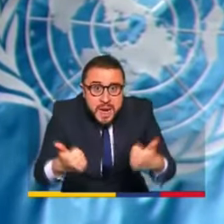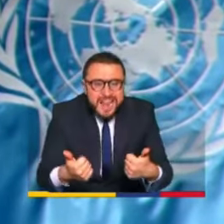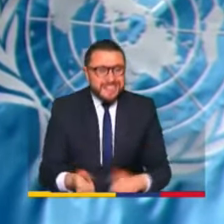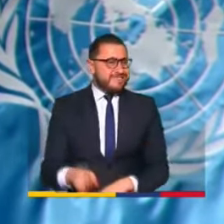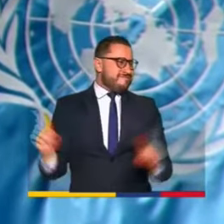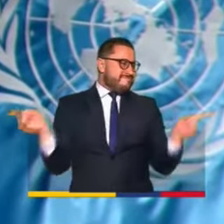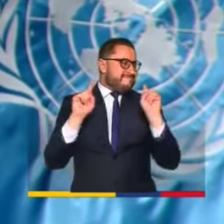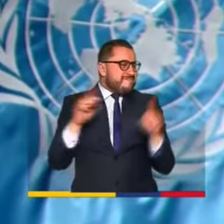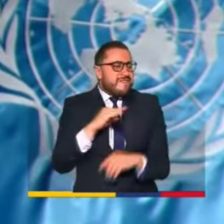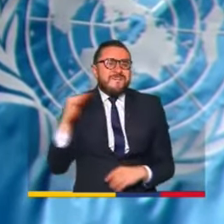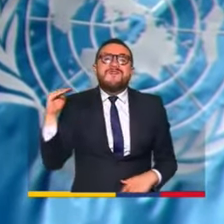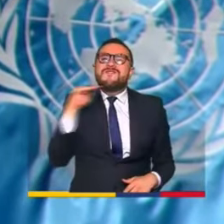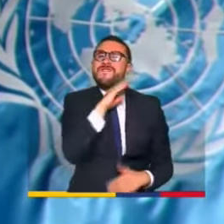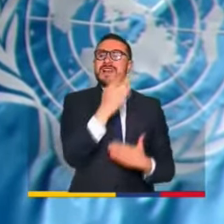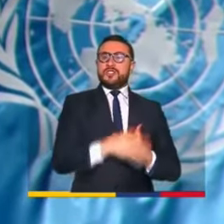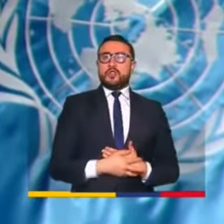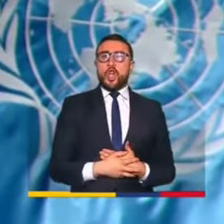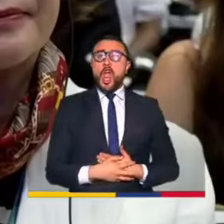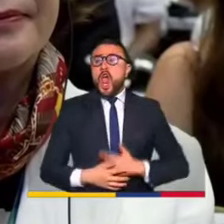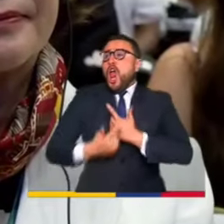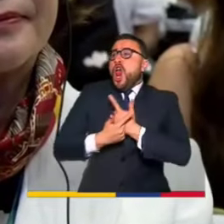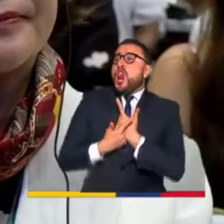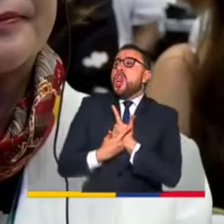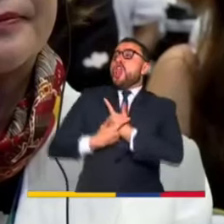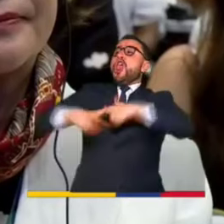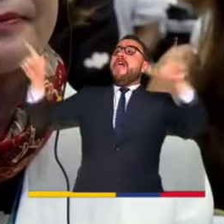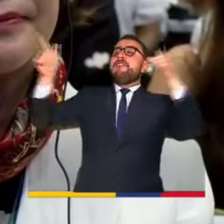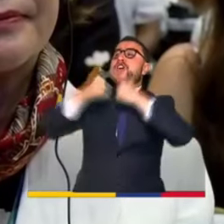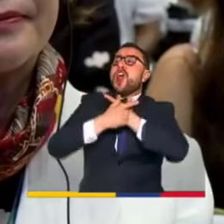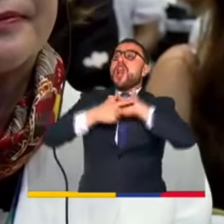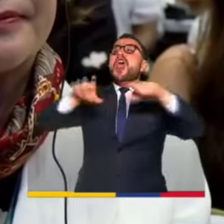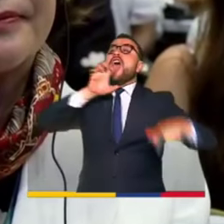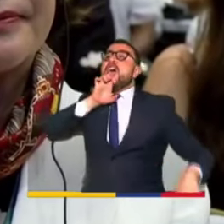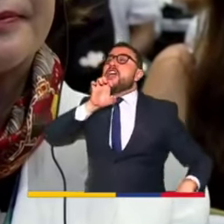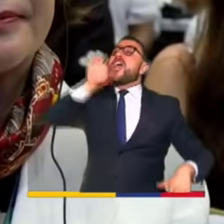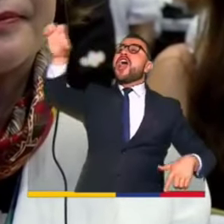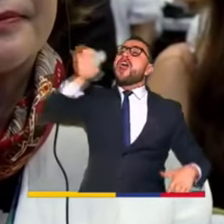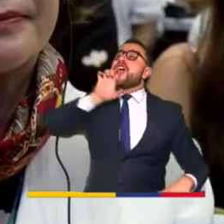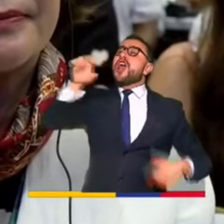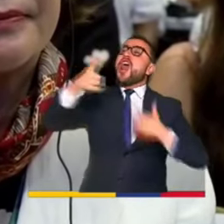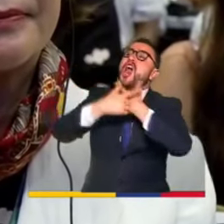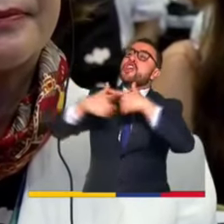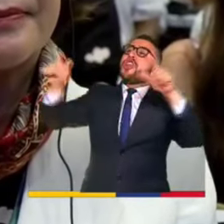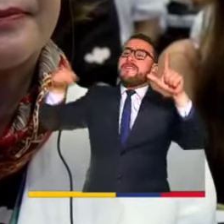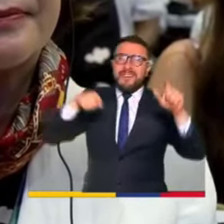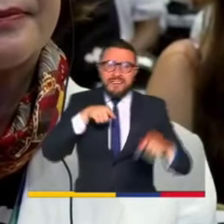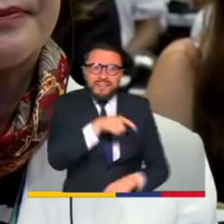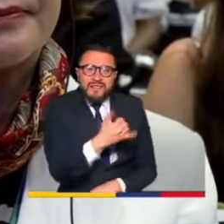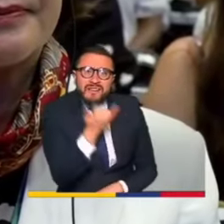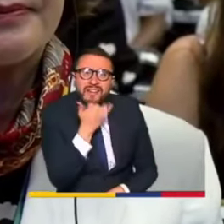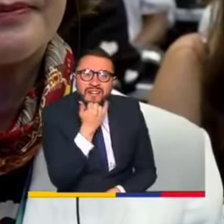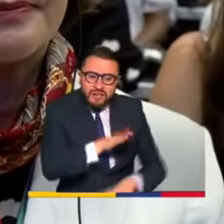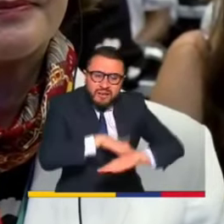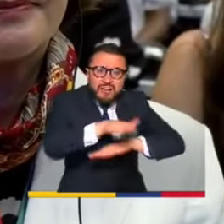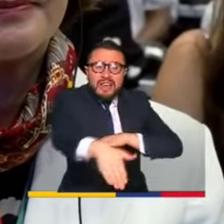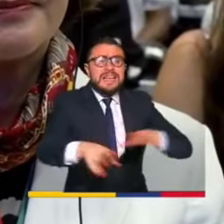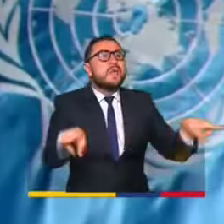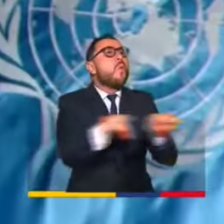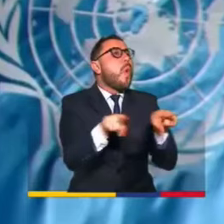mercantil que pregonan y gritan lleva a la máxima esclavitud.